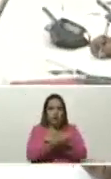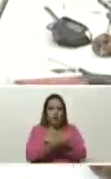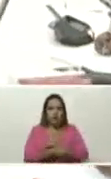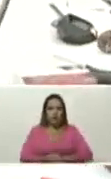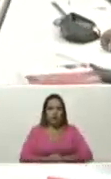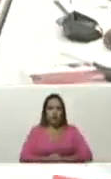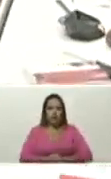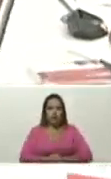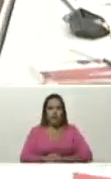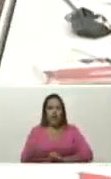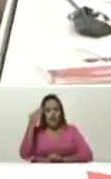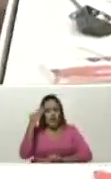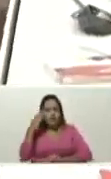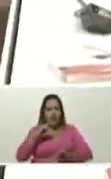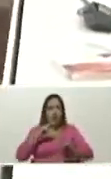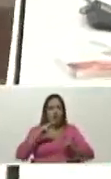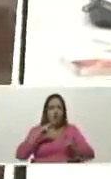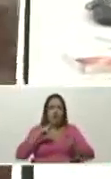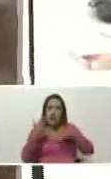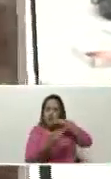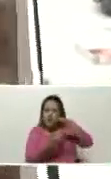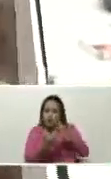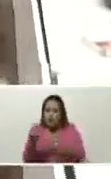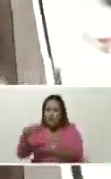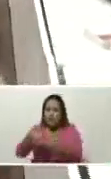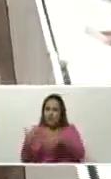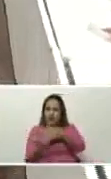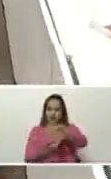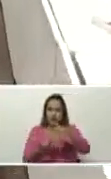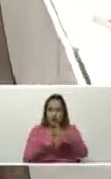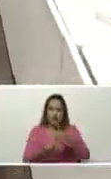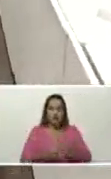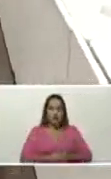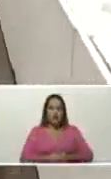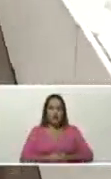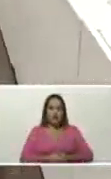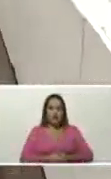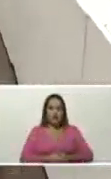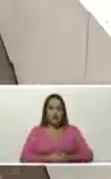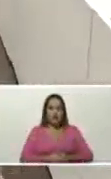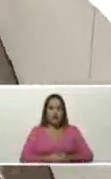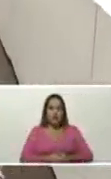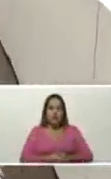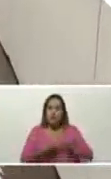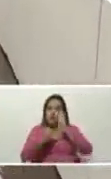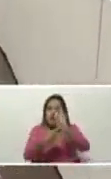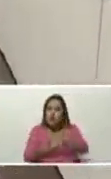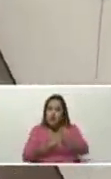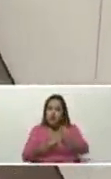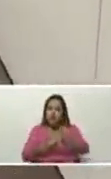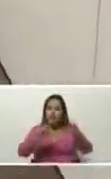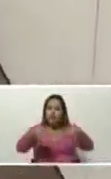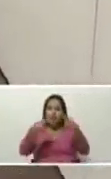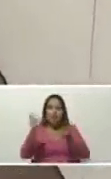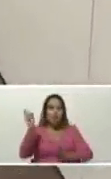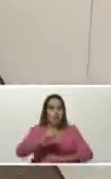de la revolución dentro de la revolución, a la luz de la renovación necesaria,